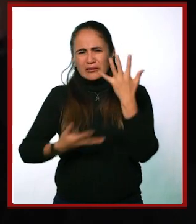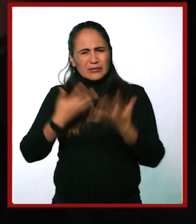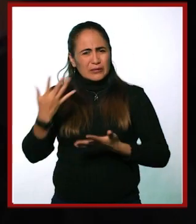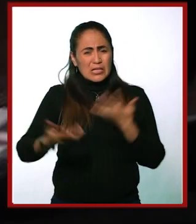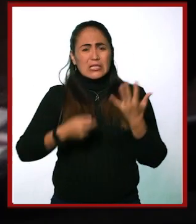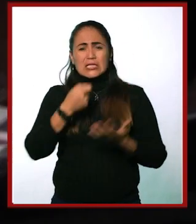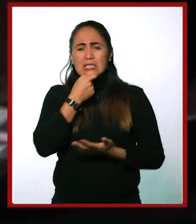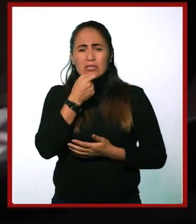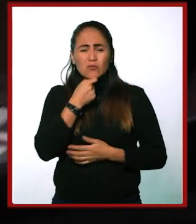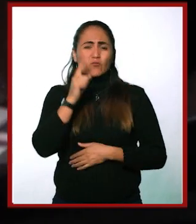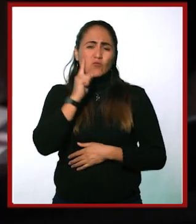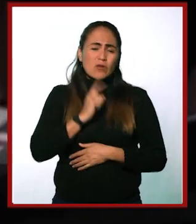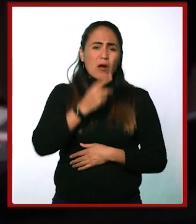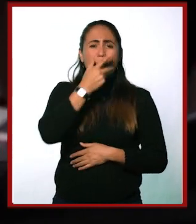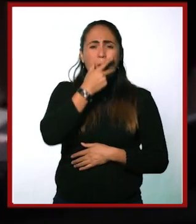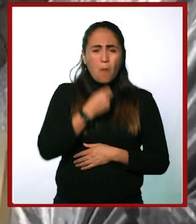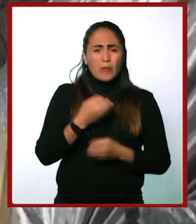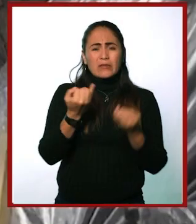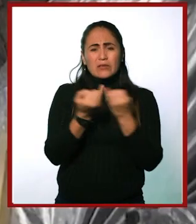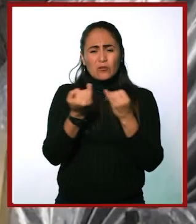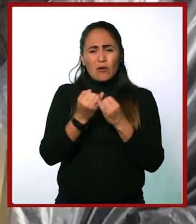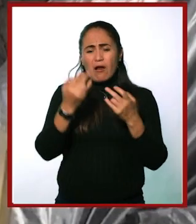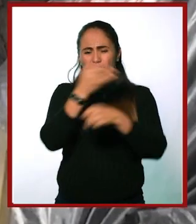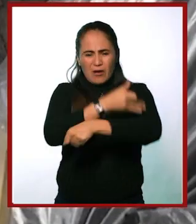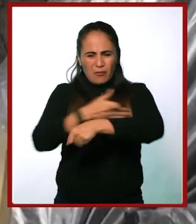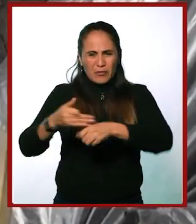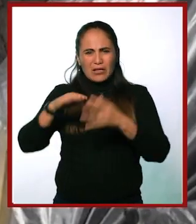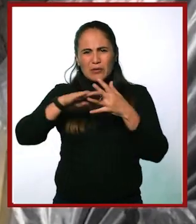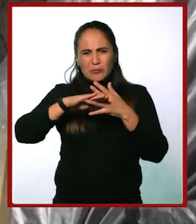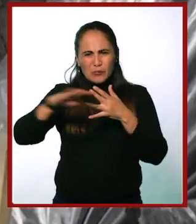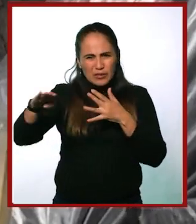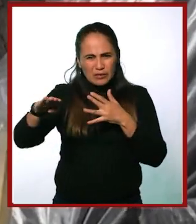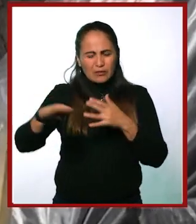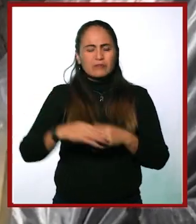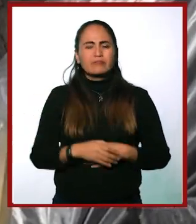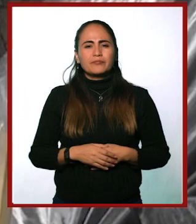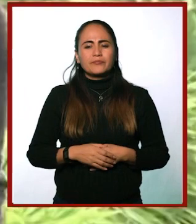problemas. Niños, niñas, familias de migrantes, por ejemplo, ¿no?